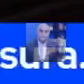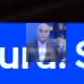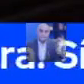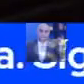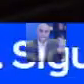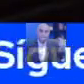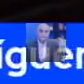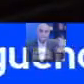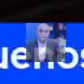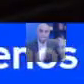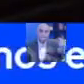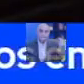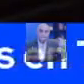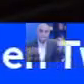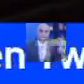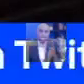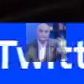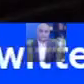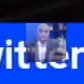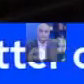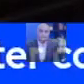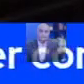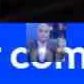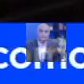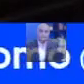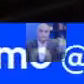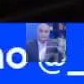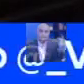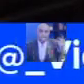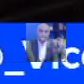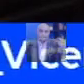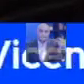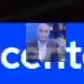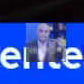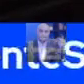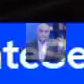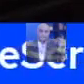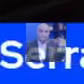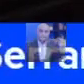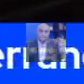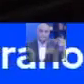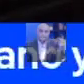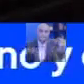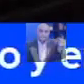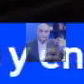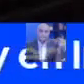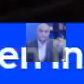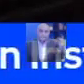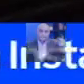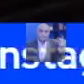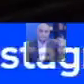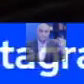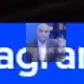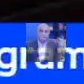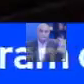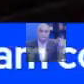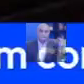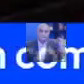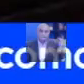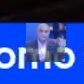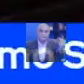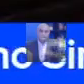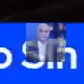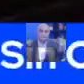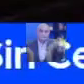se vociferan, cruzan todas las líneas rojas, quiere decir que estamos en buen camino, pero es cuando